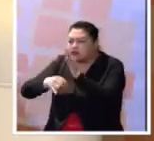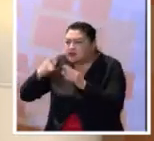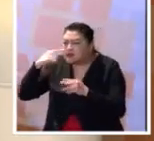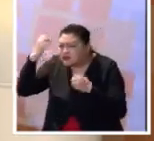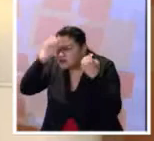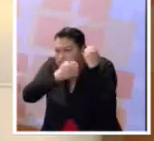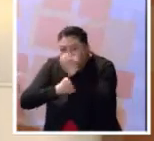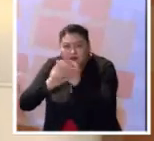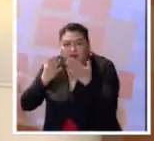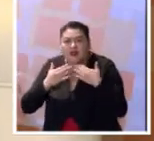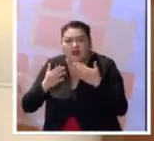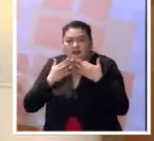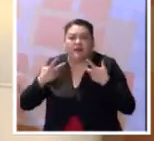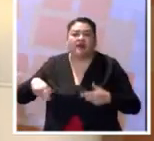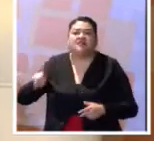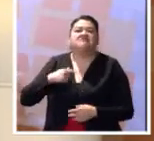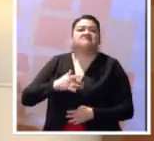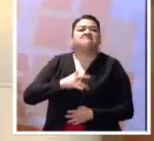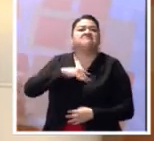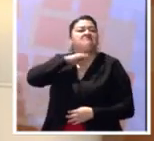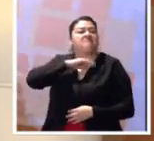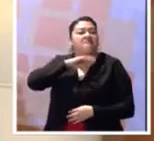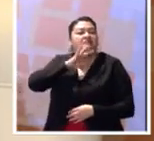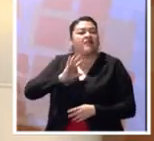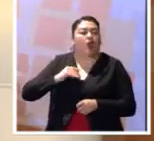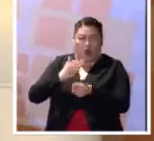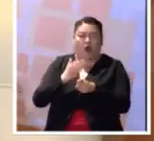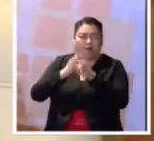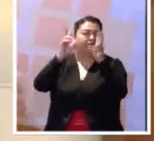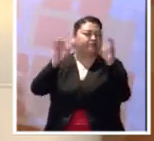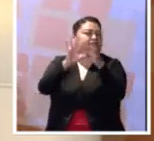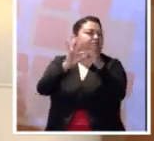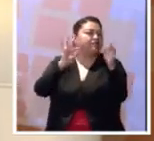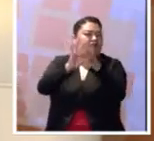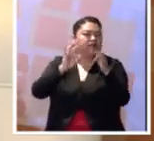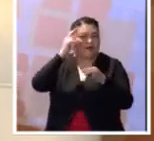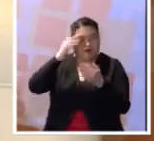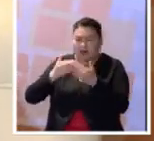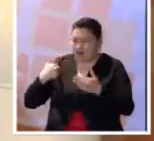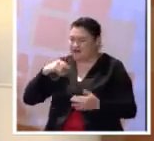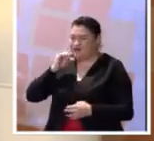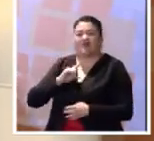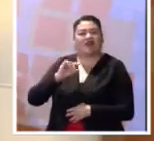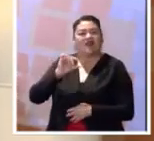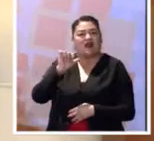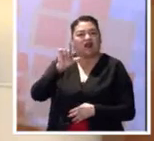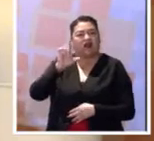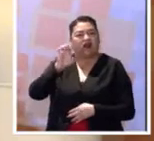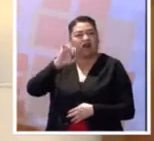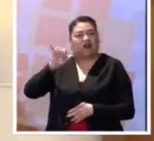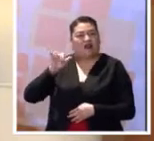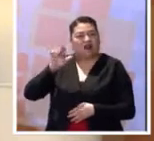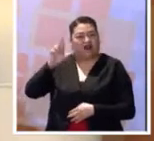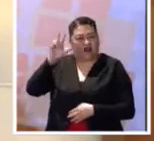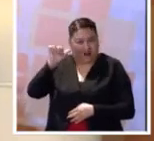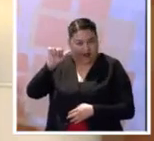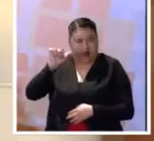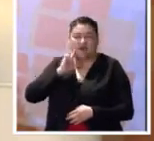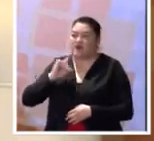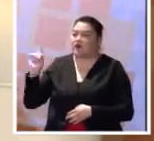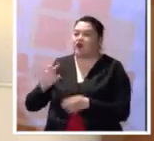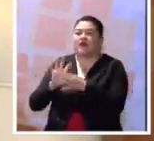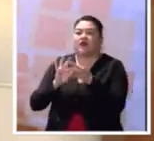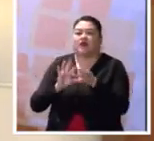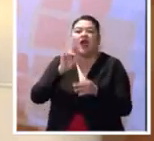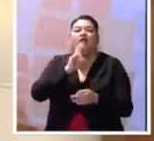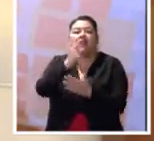frío. Y vengo a traer a tema justamente lo que nos decía Alejandra. A ver, que se presente una